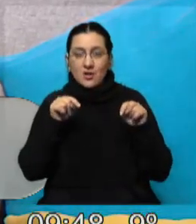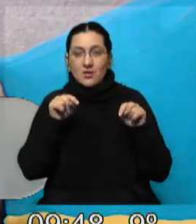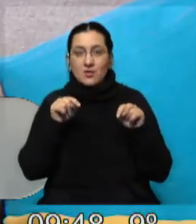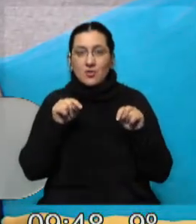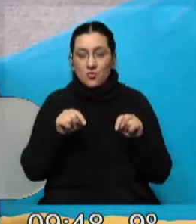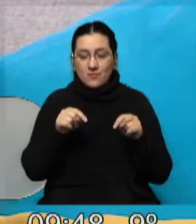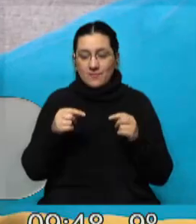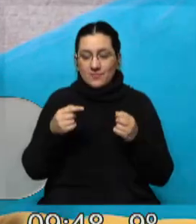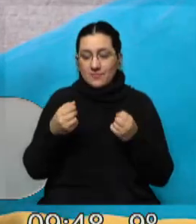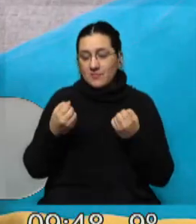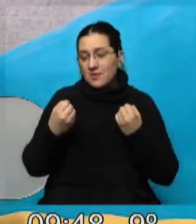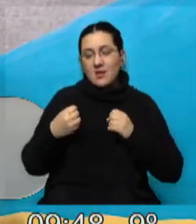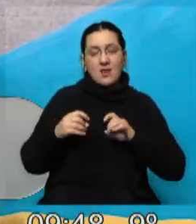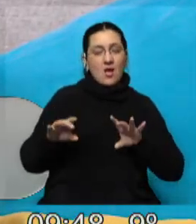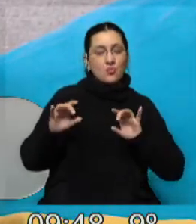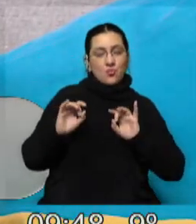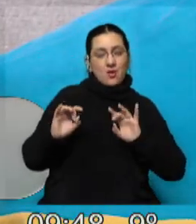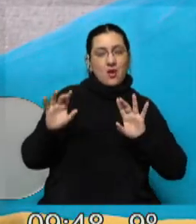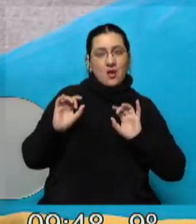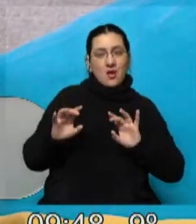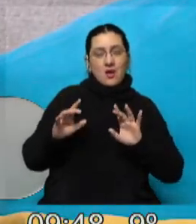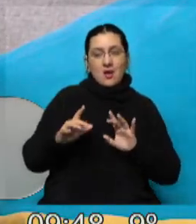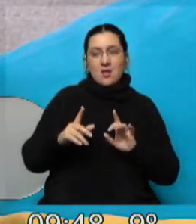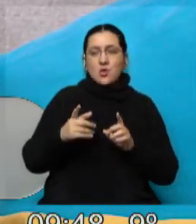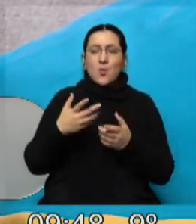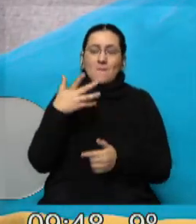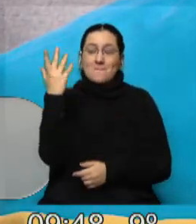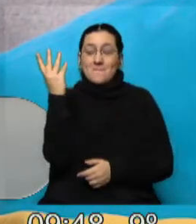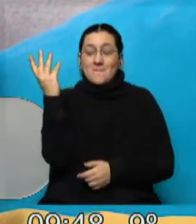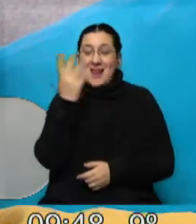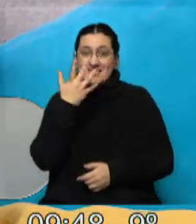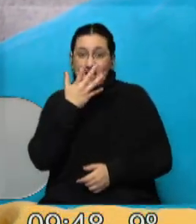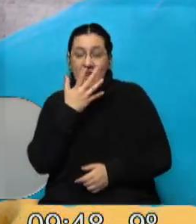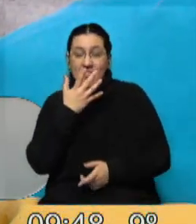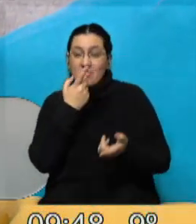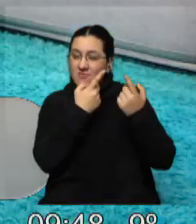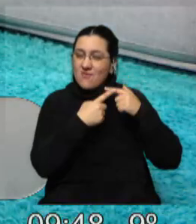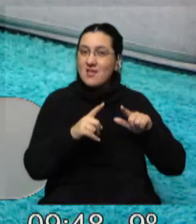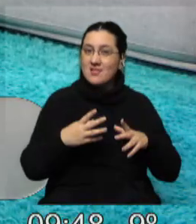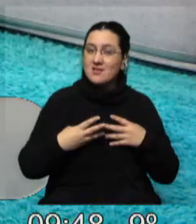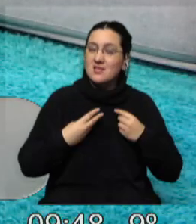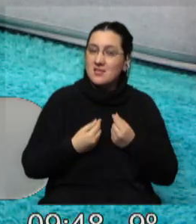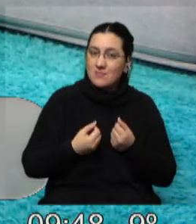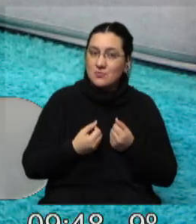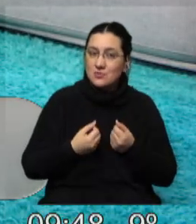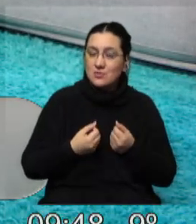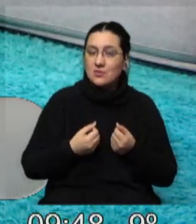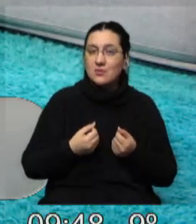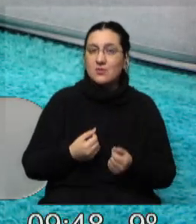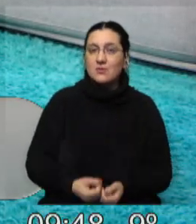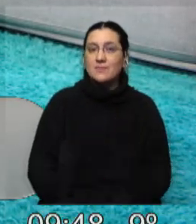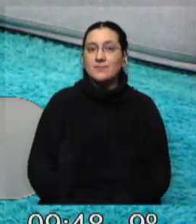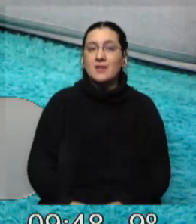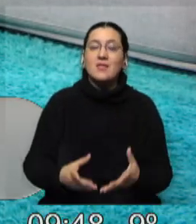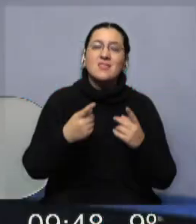el dejarse ser, el recibir otro tipo de placer diferente a lo que habitualmente tenemos y, bueno, que se asocia